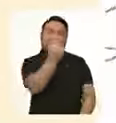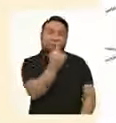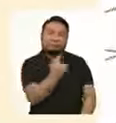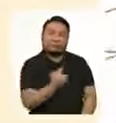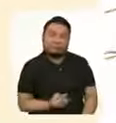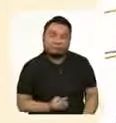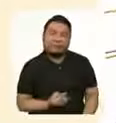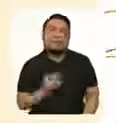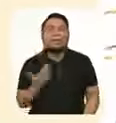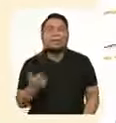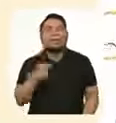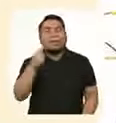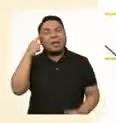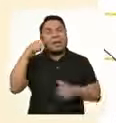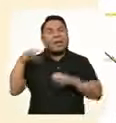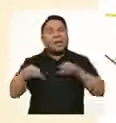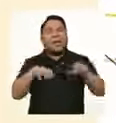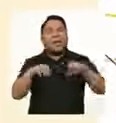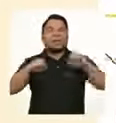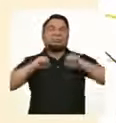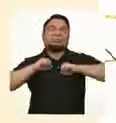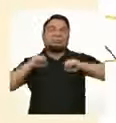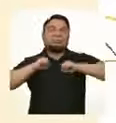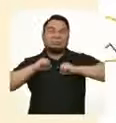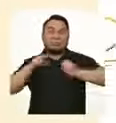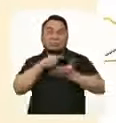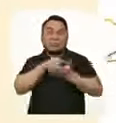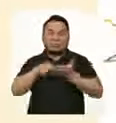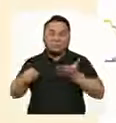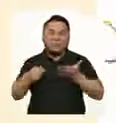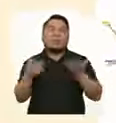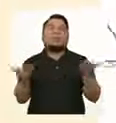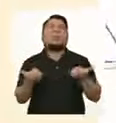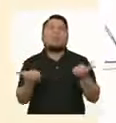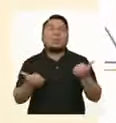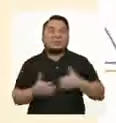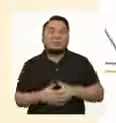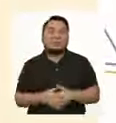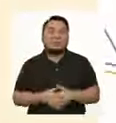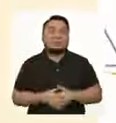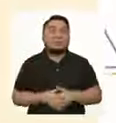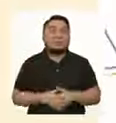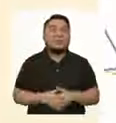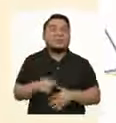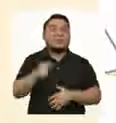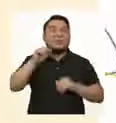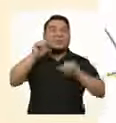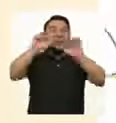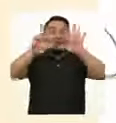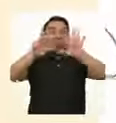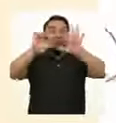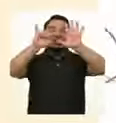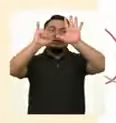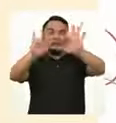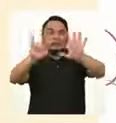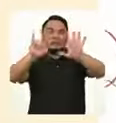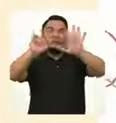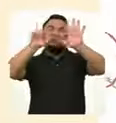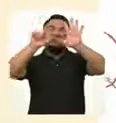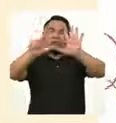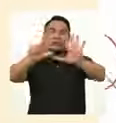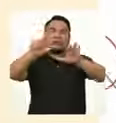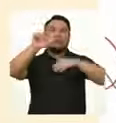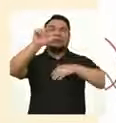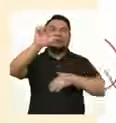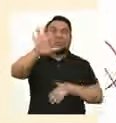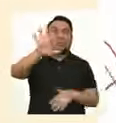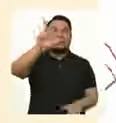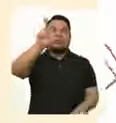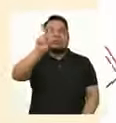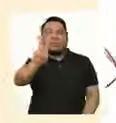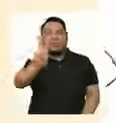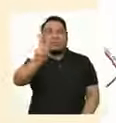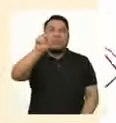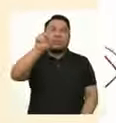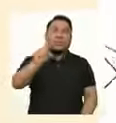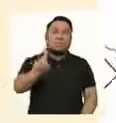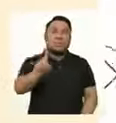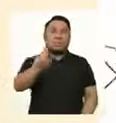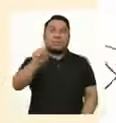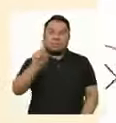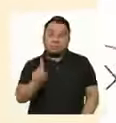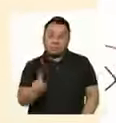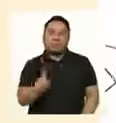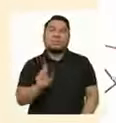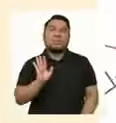se dedica a realizar actividad física es 8, 6, 7, 5, 2, 1 y